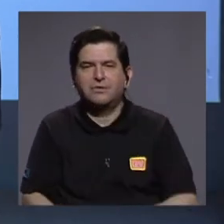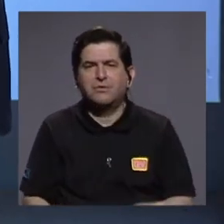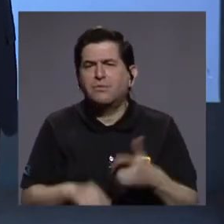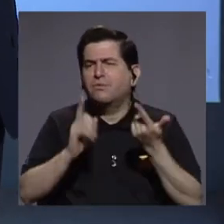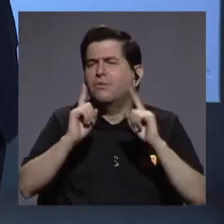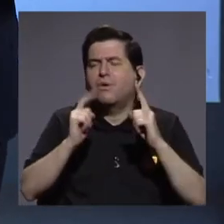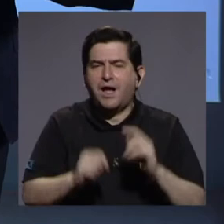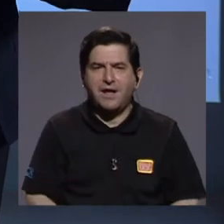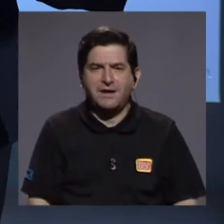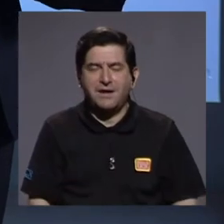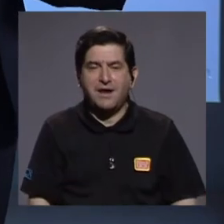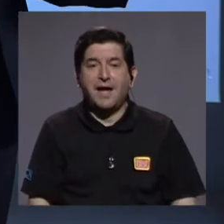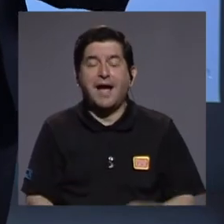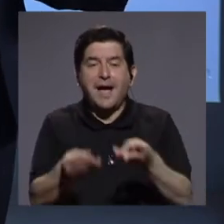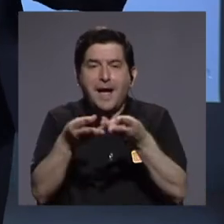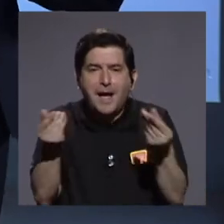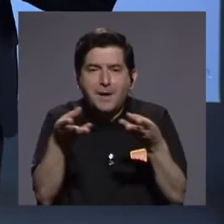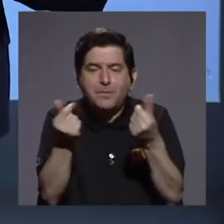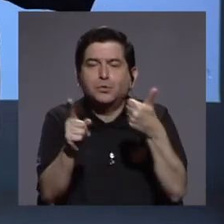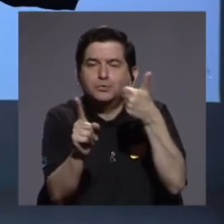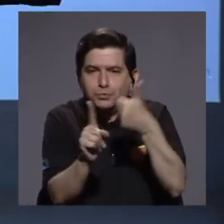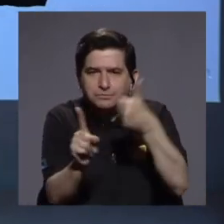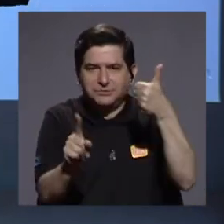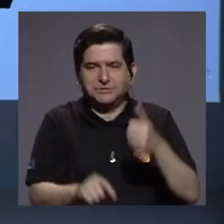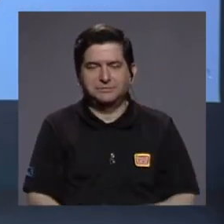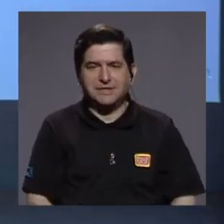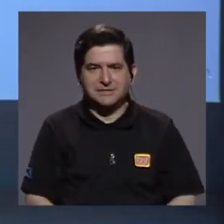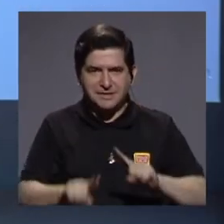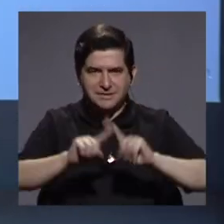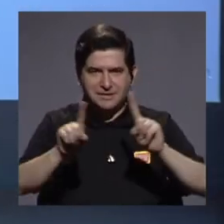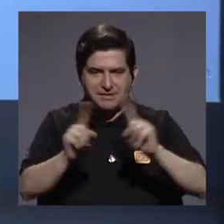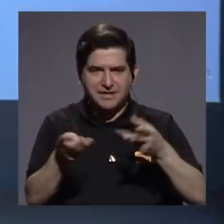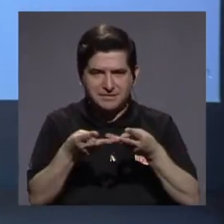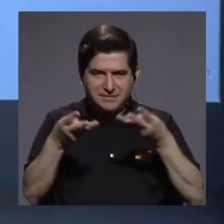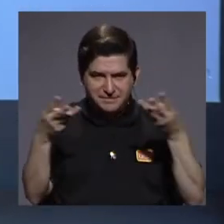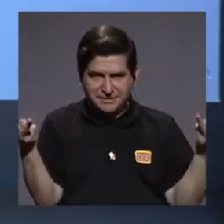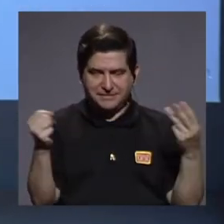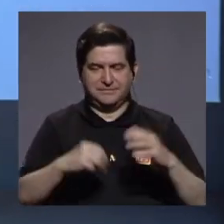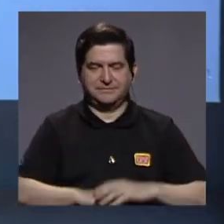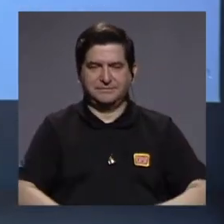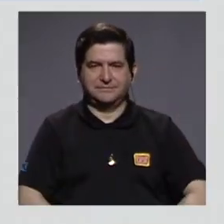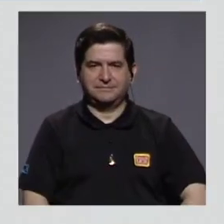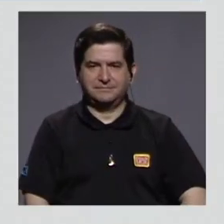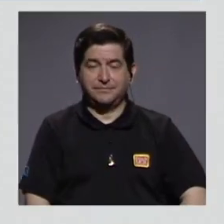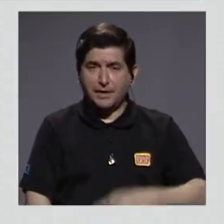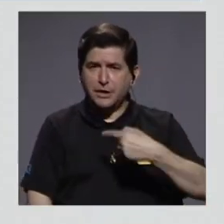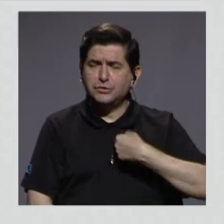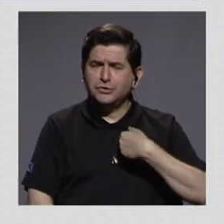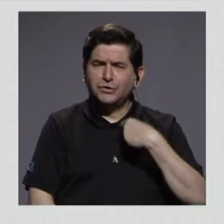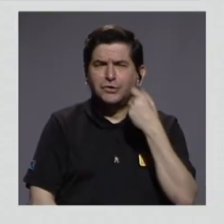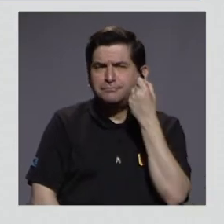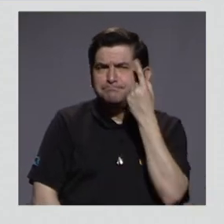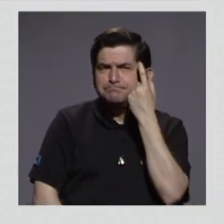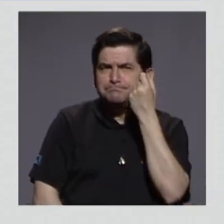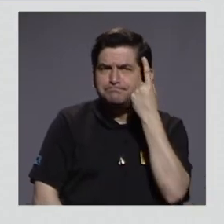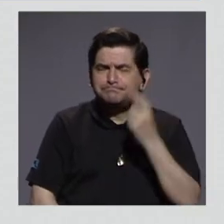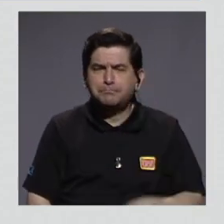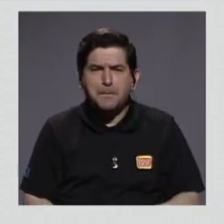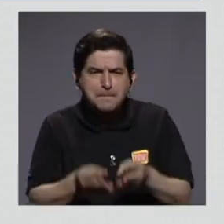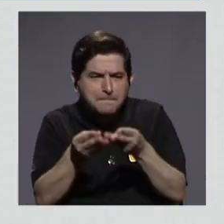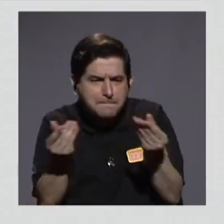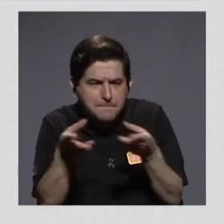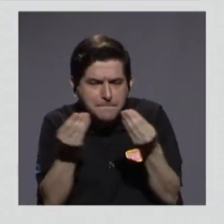dado por la productividad de los insumos entonces yo interpretó la productividad